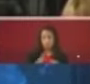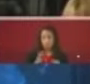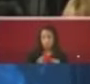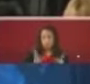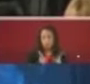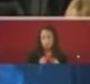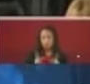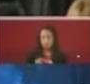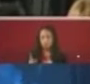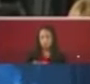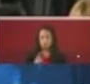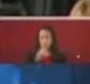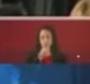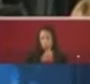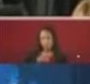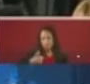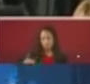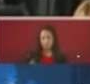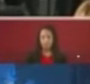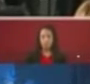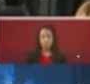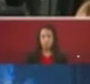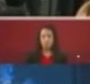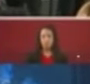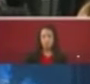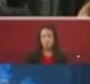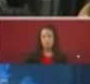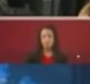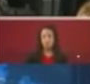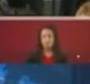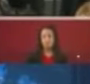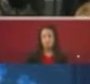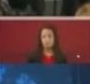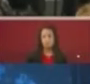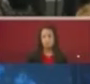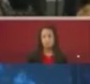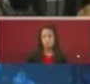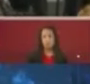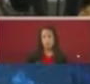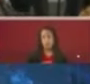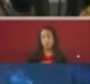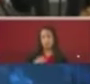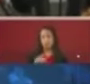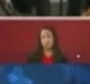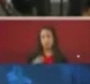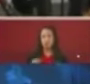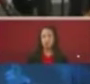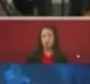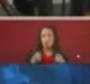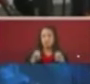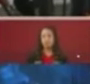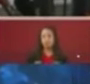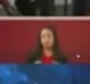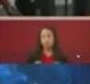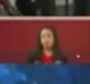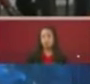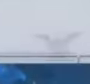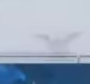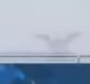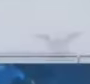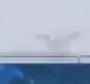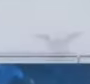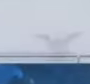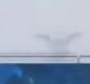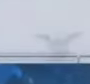¿Se refiere a los defensores de oficio? Claro, les van a los defensores de oficio. ¿Les van a cambiar el nombre o no? No necesariamente, pero quizás pudieran